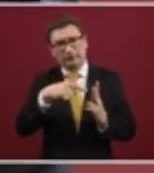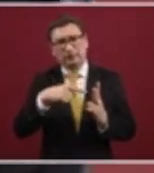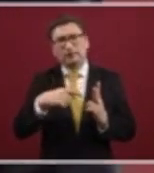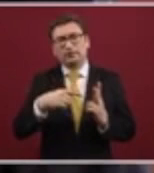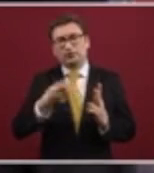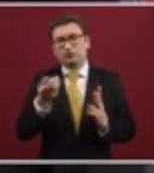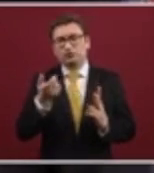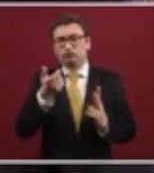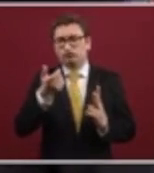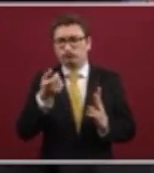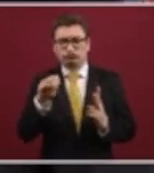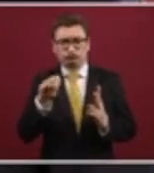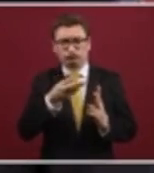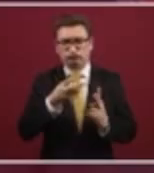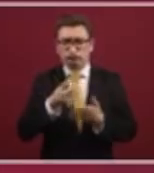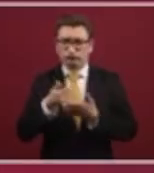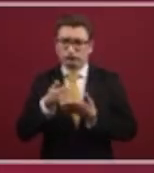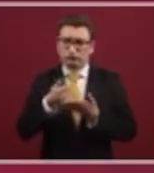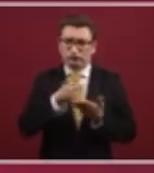ahora